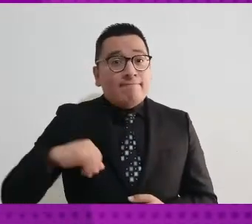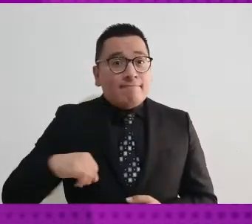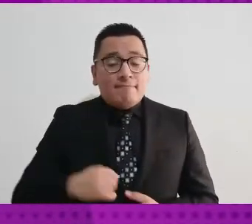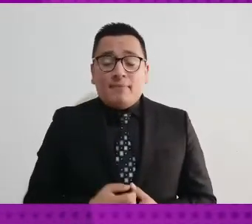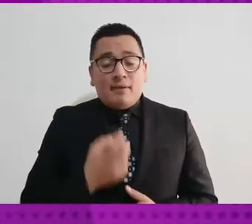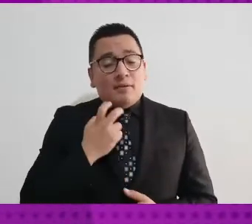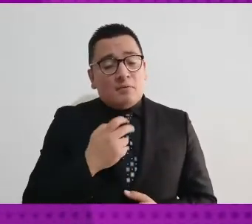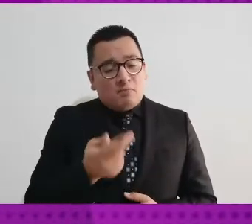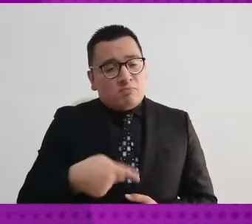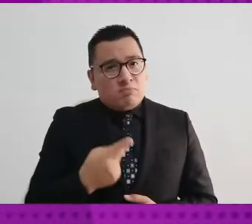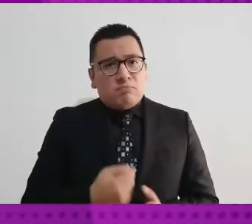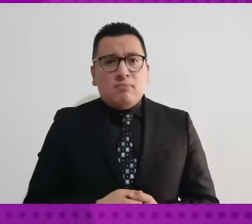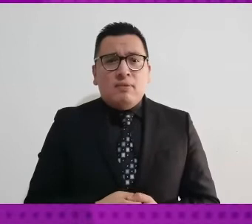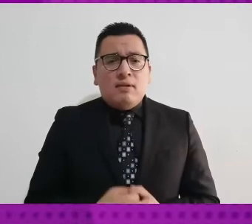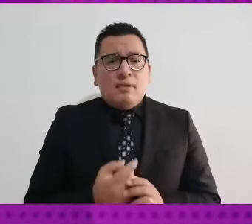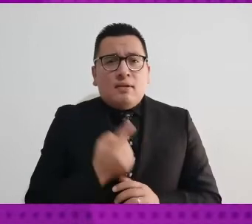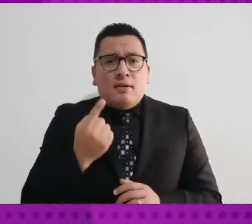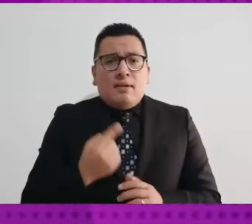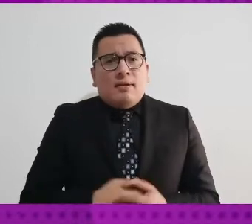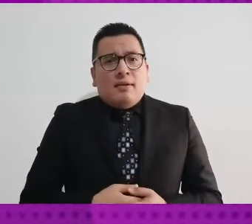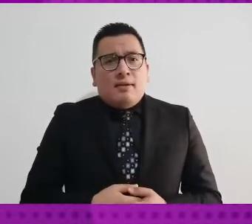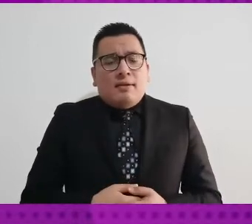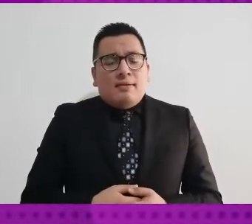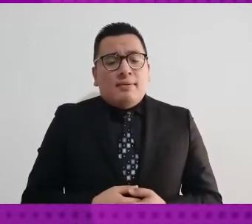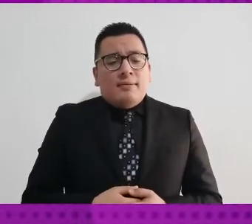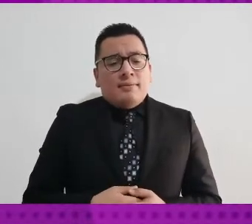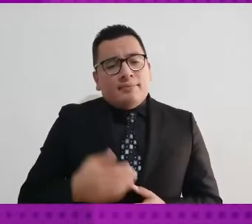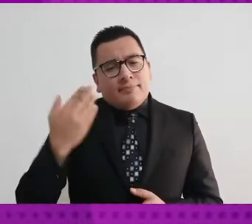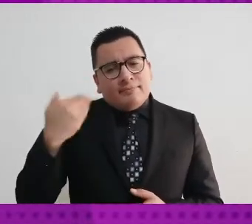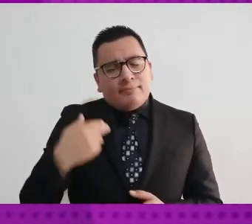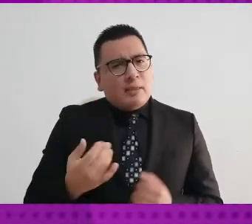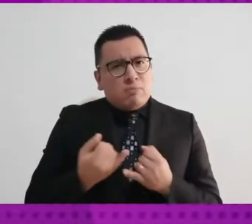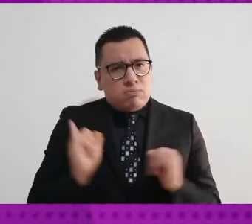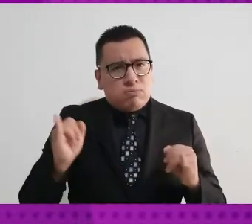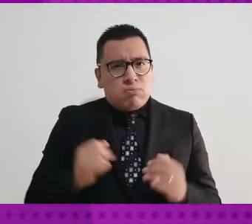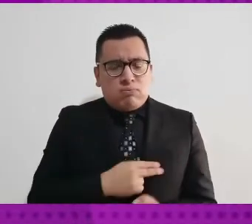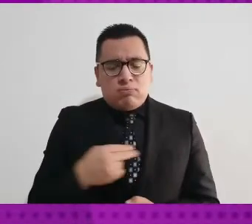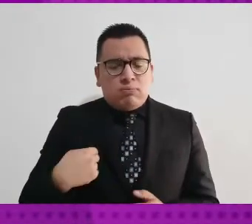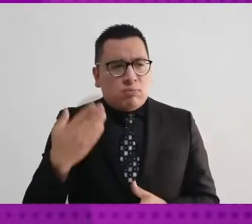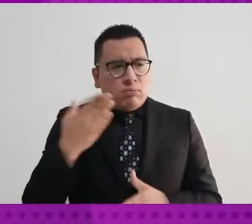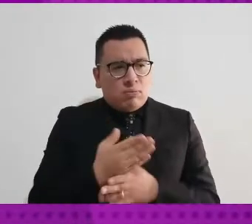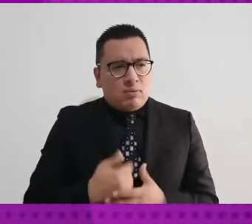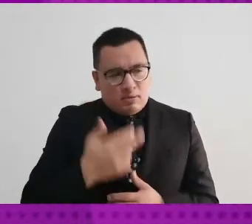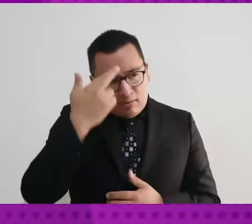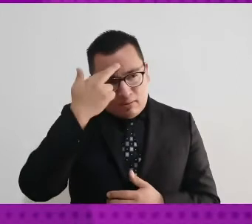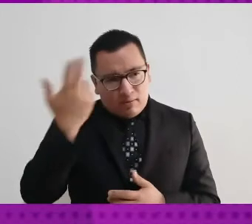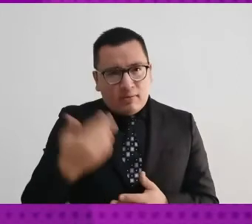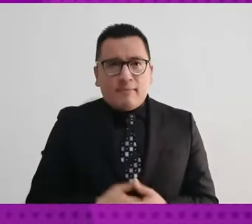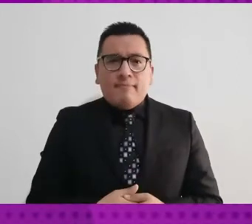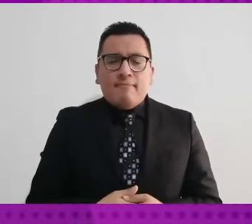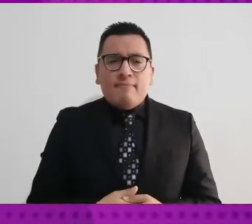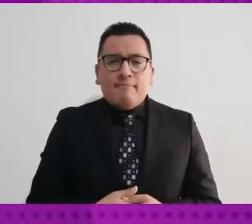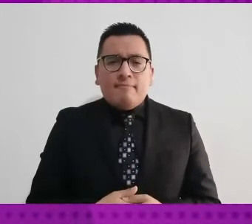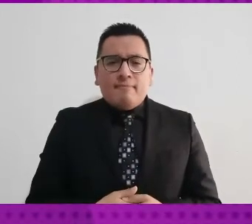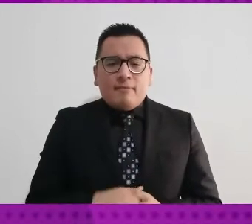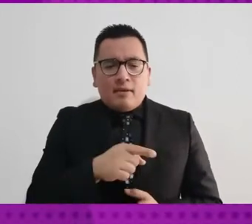interesante esta pregunta que me haces, Gaby, porque durante la inauguración que pudimos estar presentes ahí, recordarás, en el